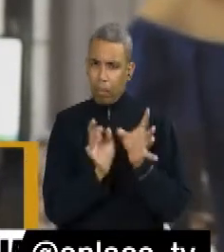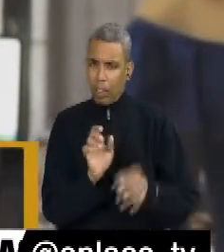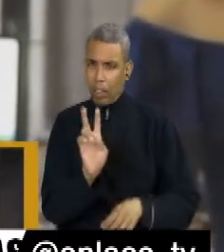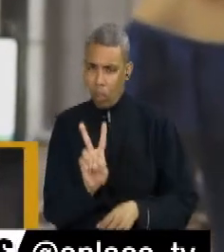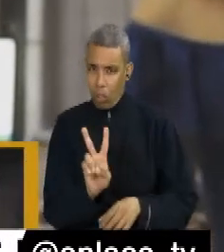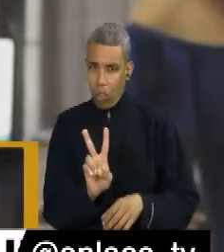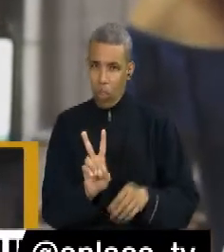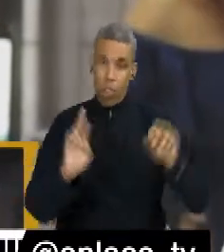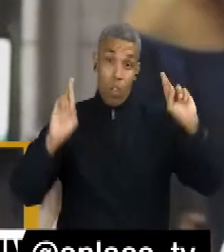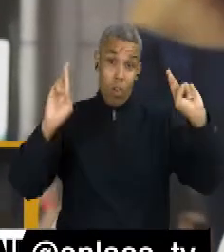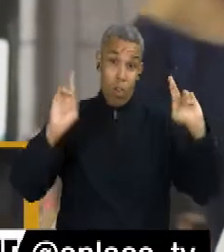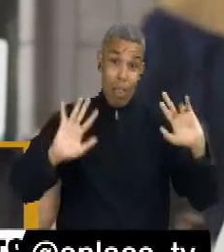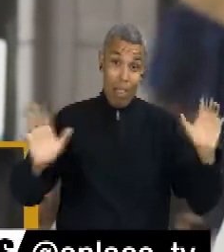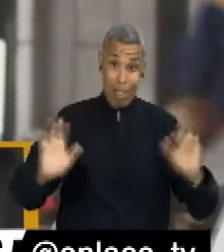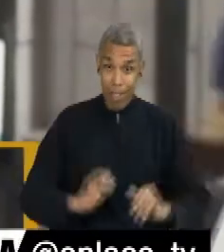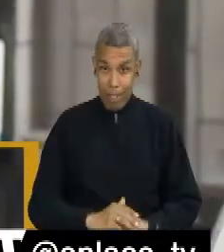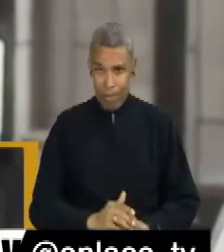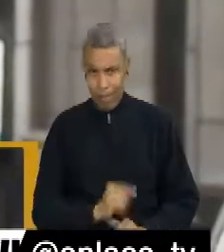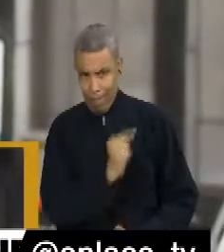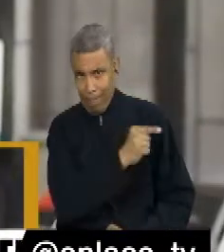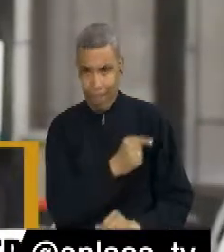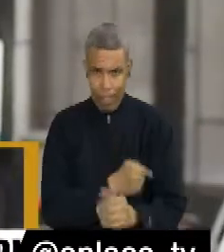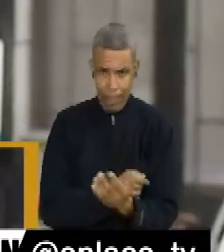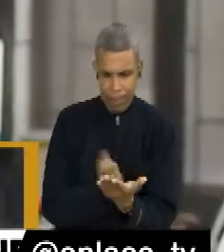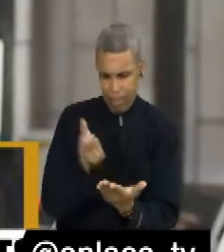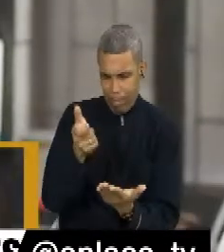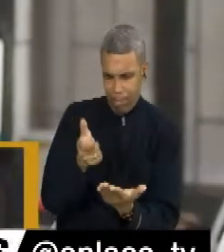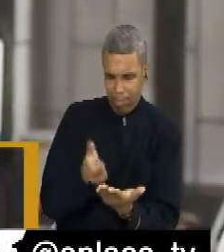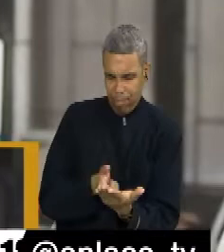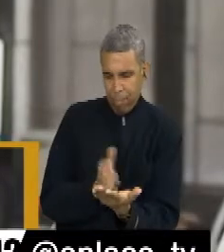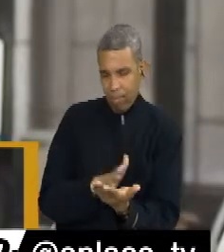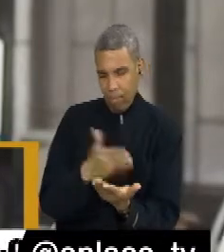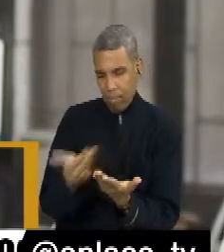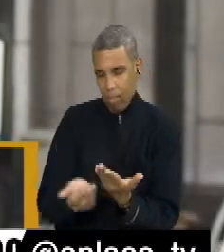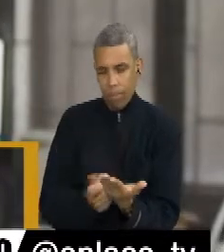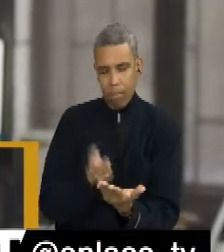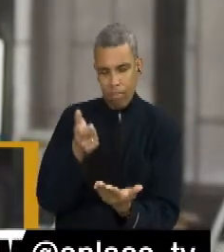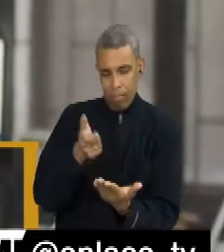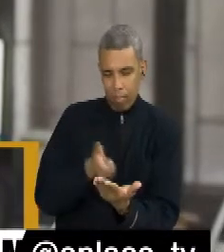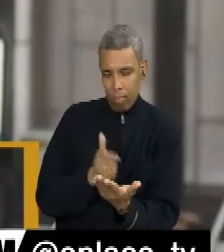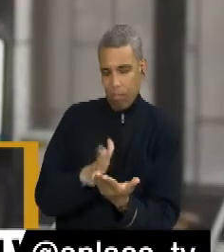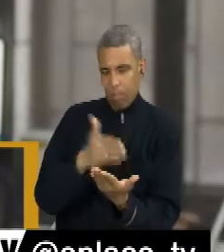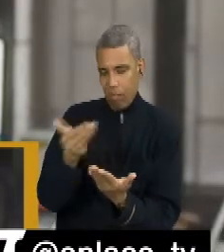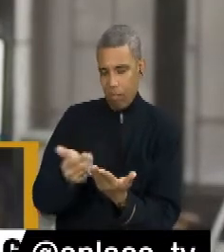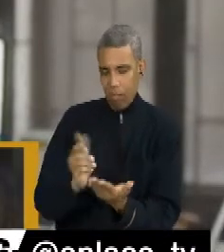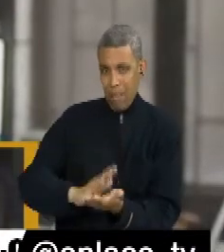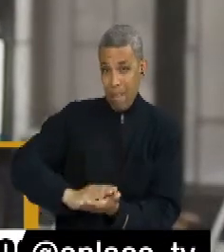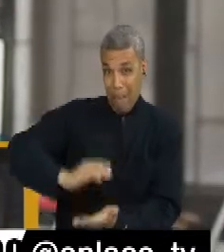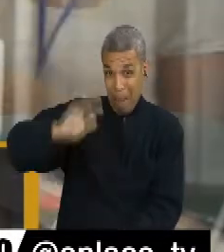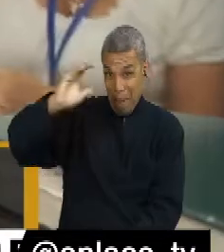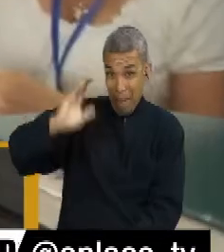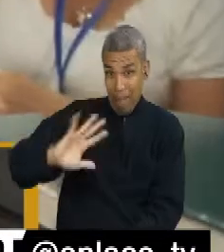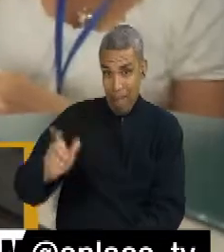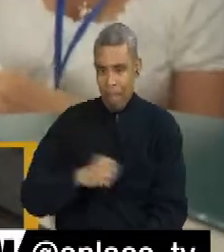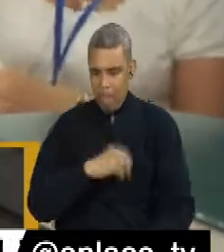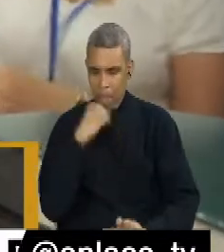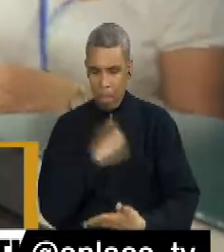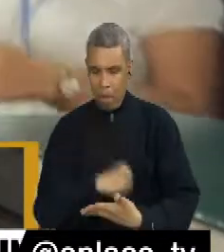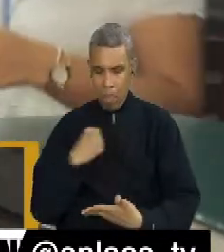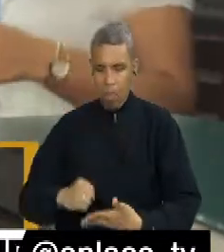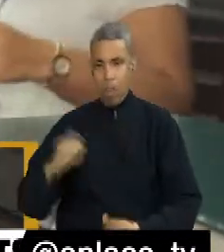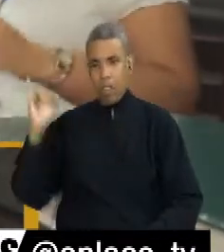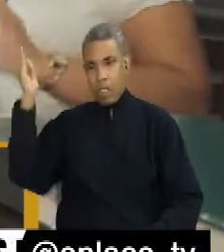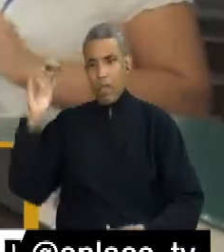abierto. Precisamente, pues el Consejo, después de que la registraduría termine la certificación, por eso lo hicimos